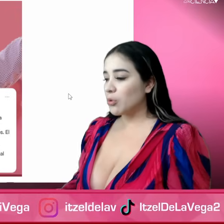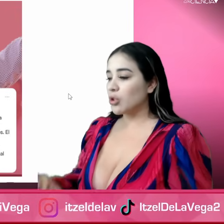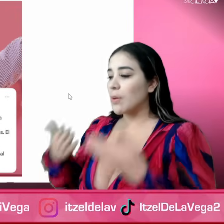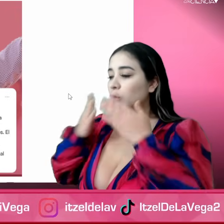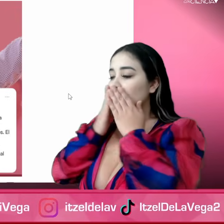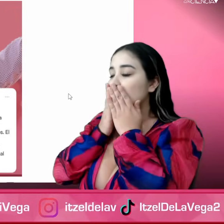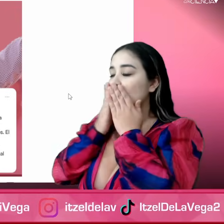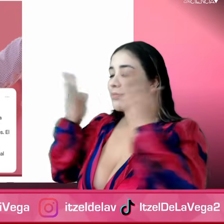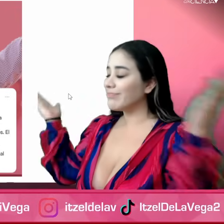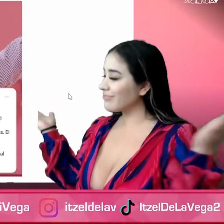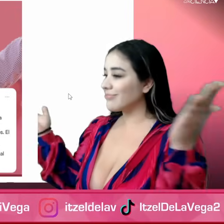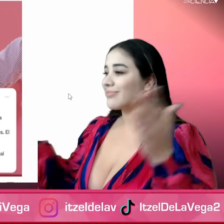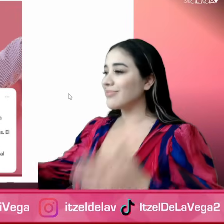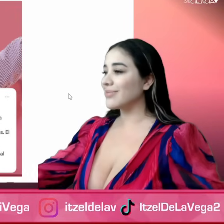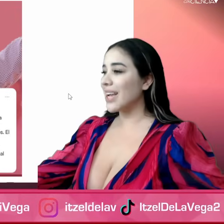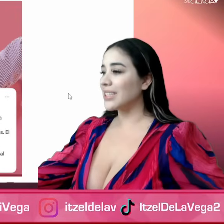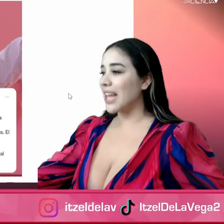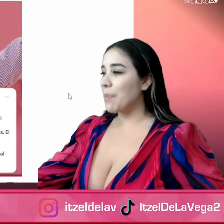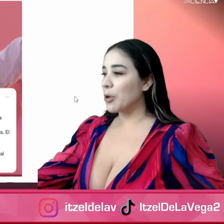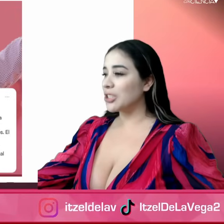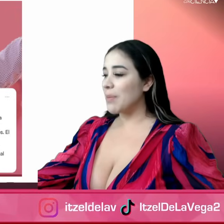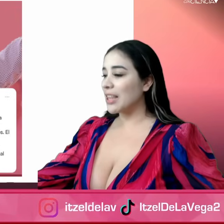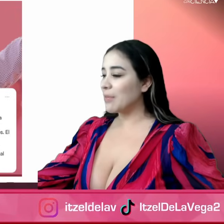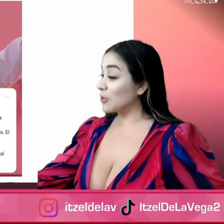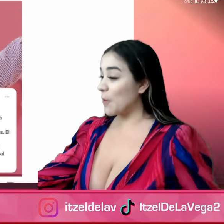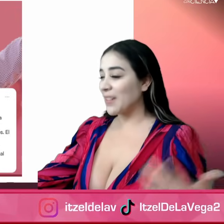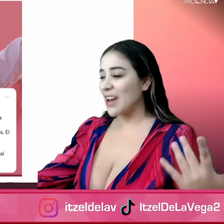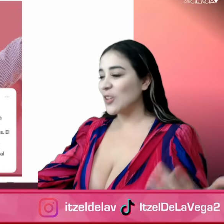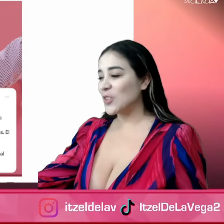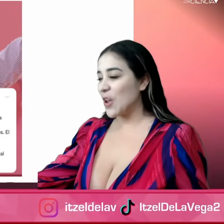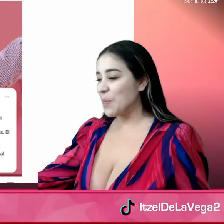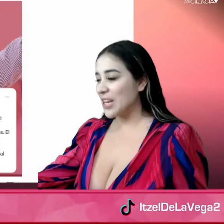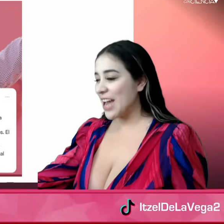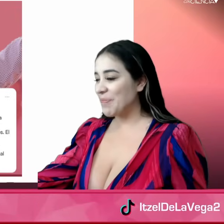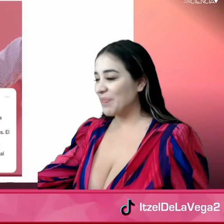veo, los quiero mucho, nos vemos. Hasta la próxima, déjenme en los comentarios qué opinan.